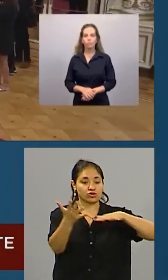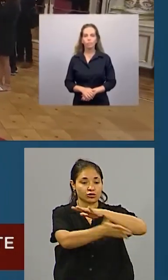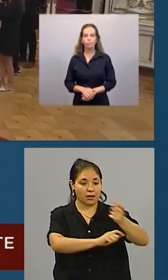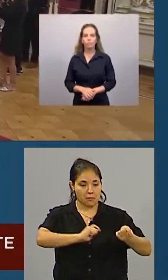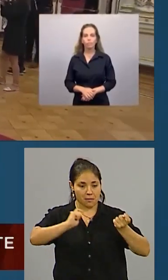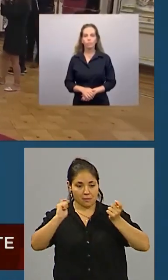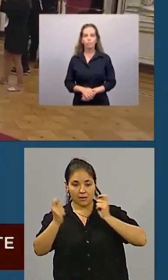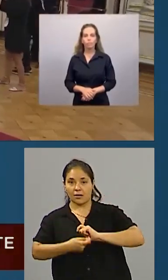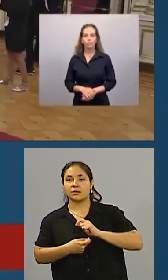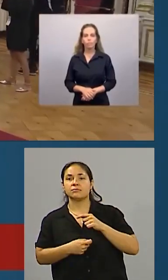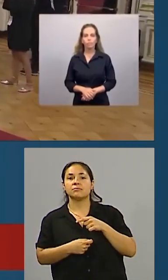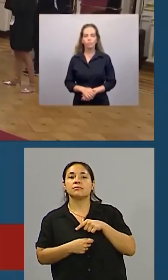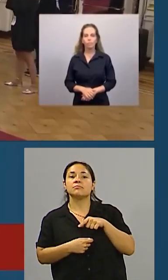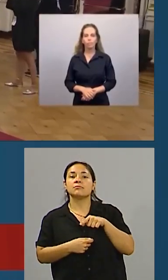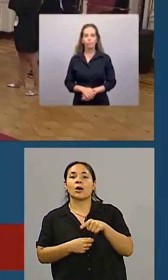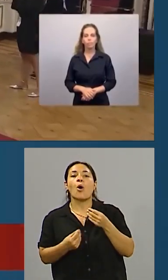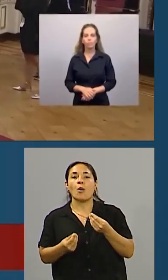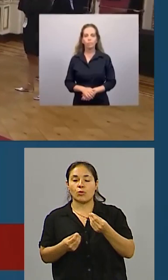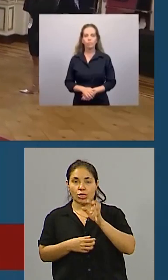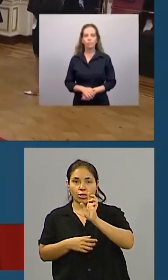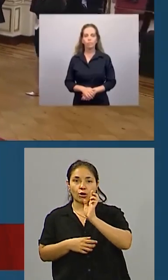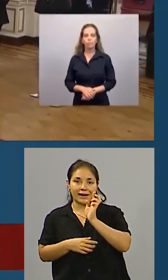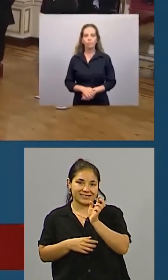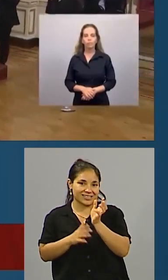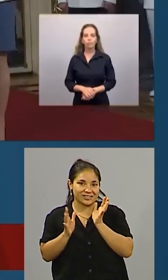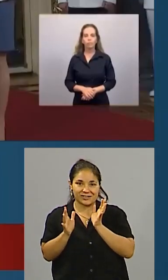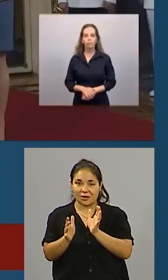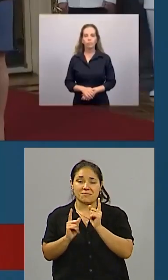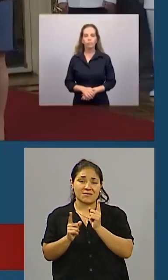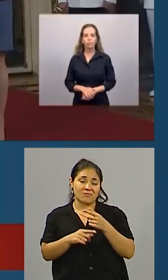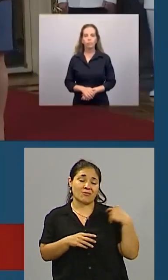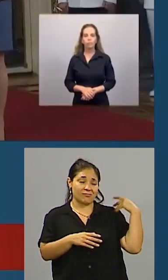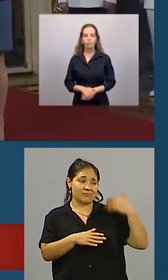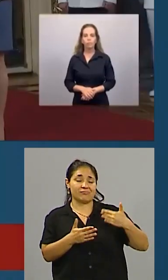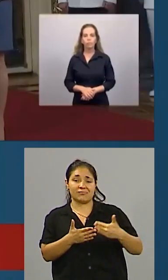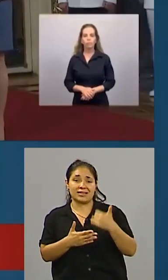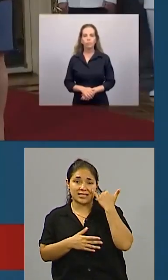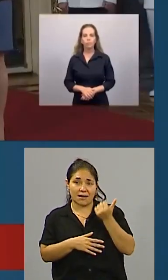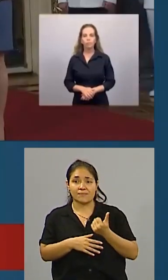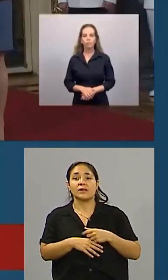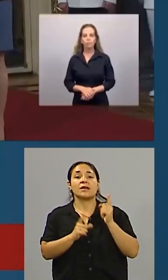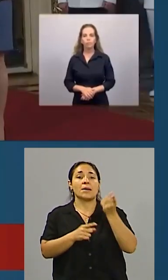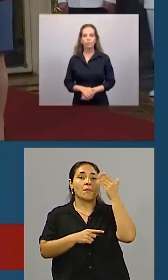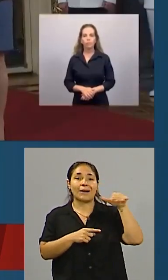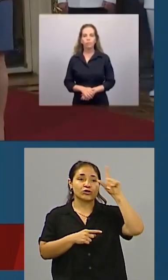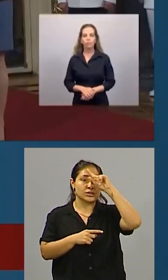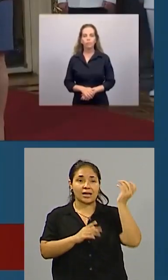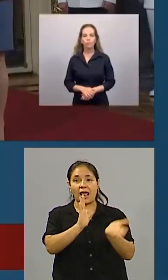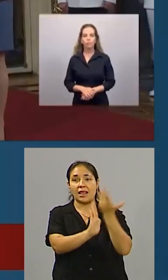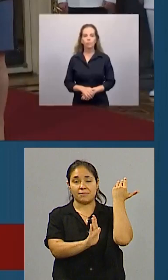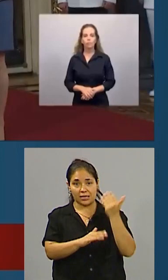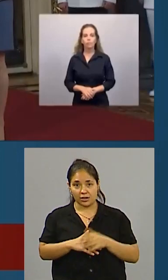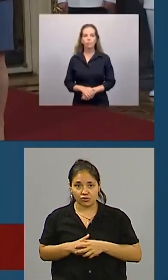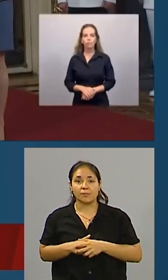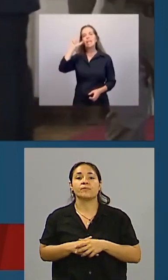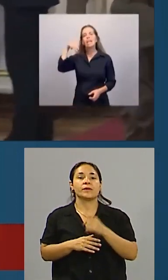ve erróneo, es la dolarización, y lo viene planteando, la dolarización y la eliminación del Banco Central. Para poder